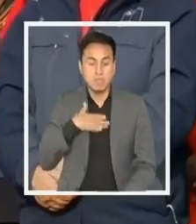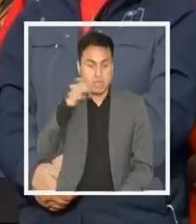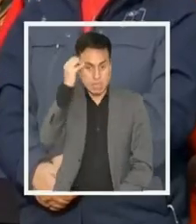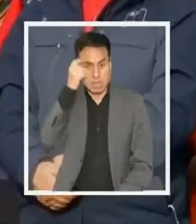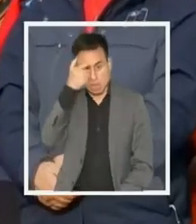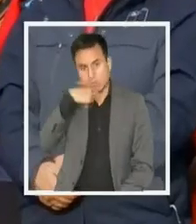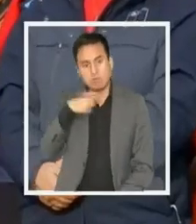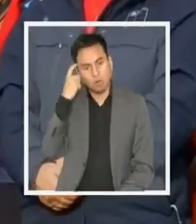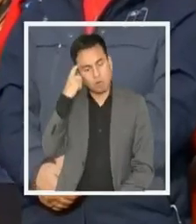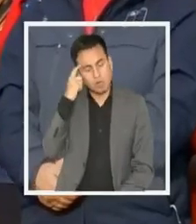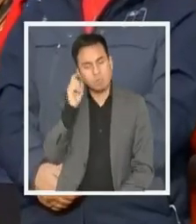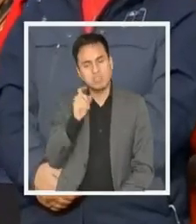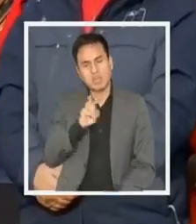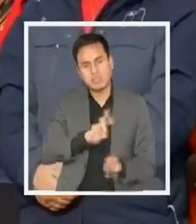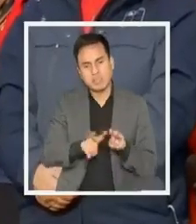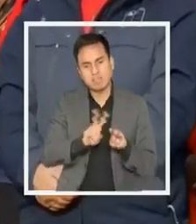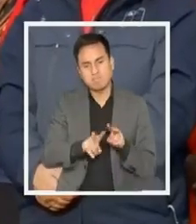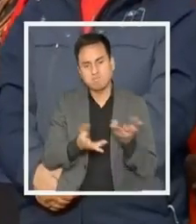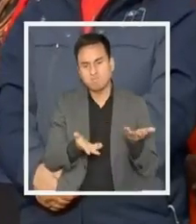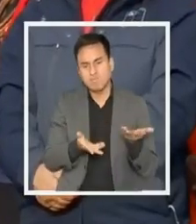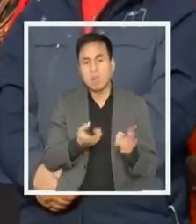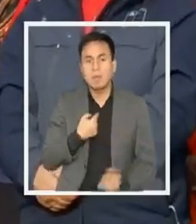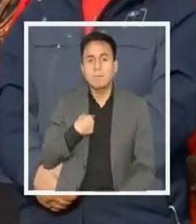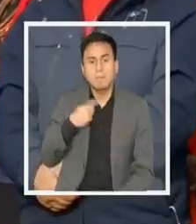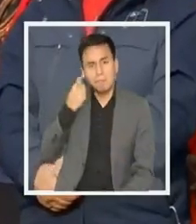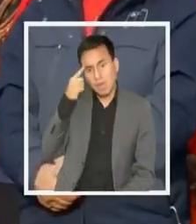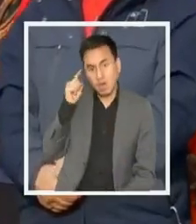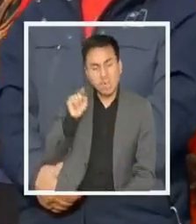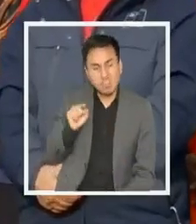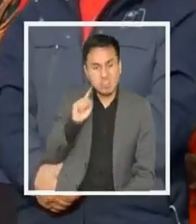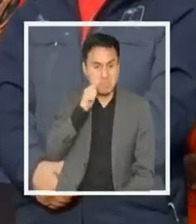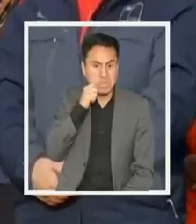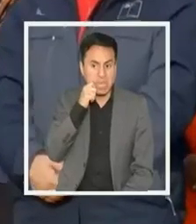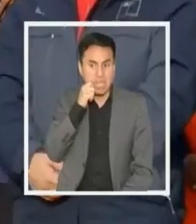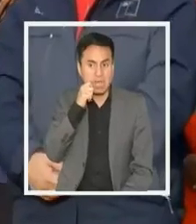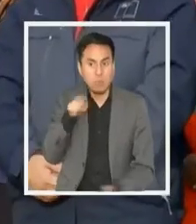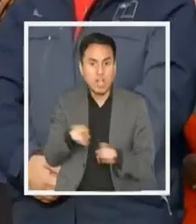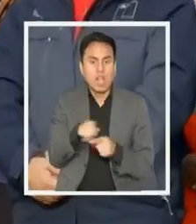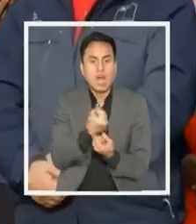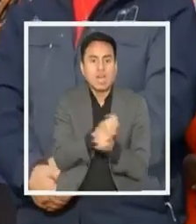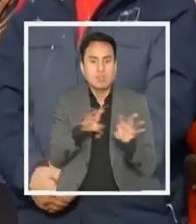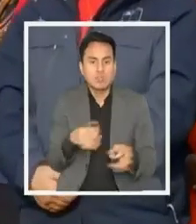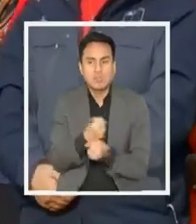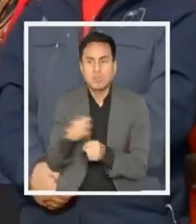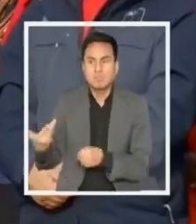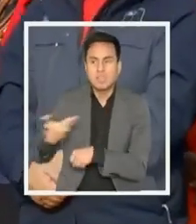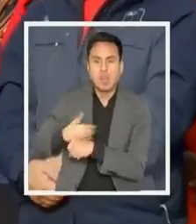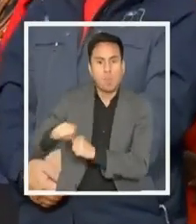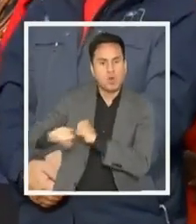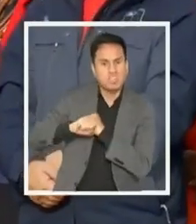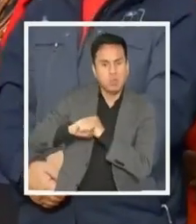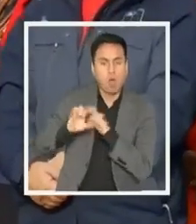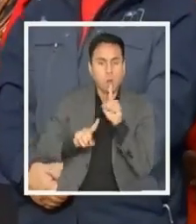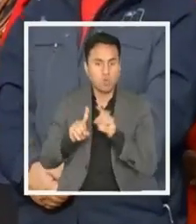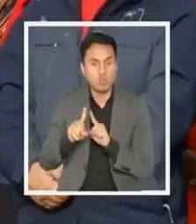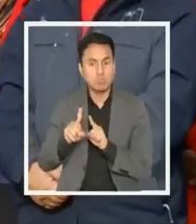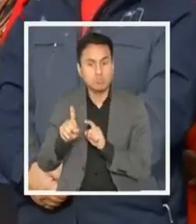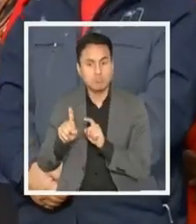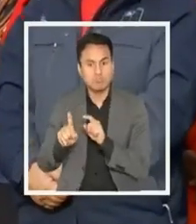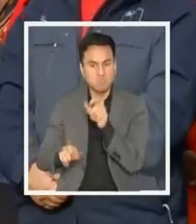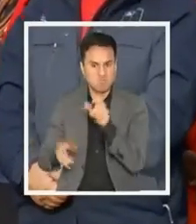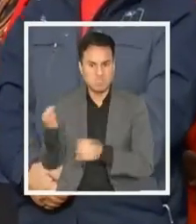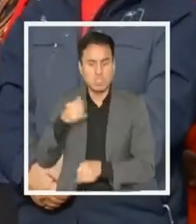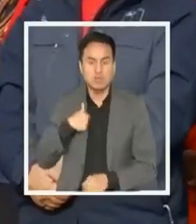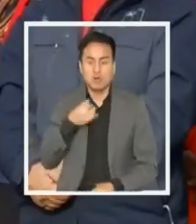criterio, corresponde. Pero eso no significa que acá, ante el festival de renuncias que está pidiendo la oposición o algunos personeros,